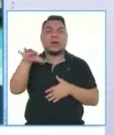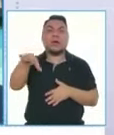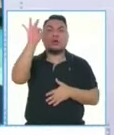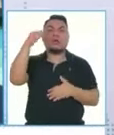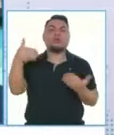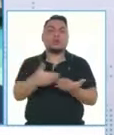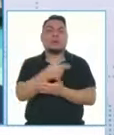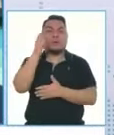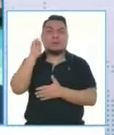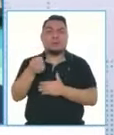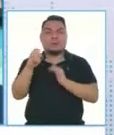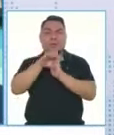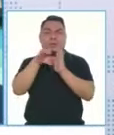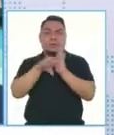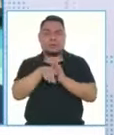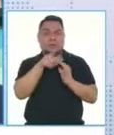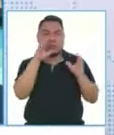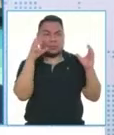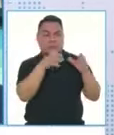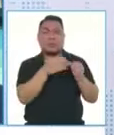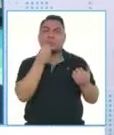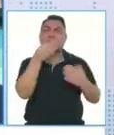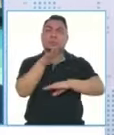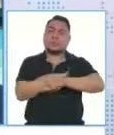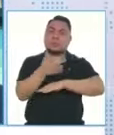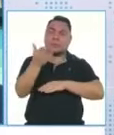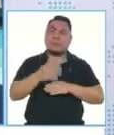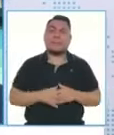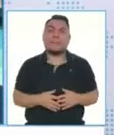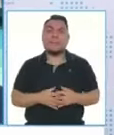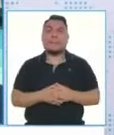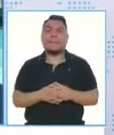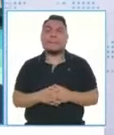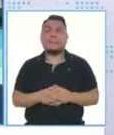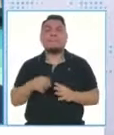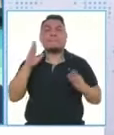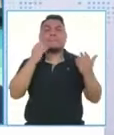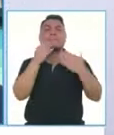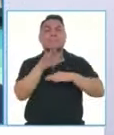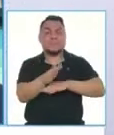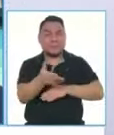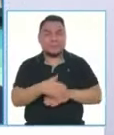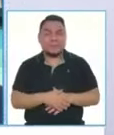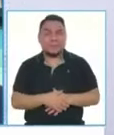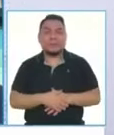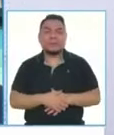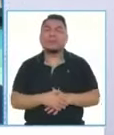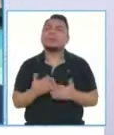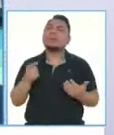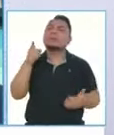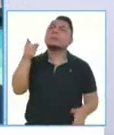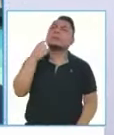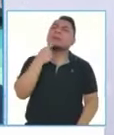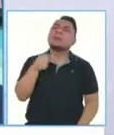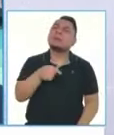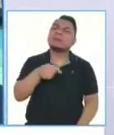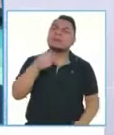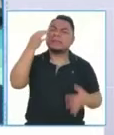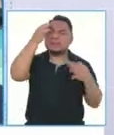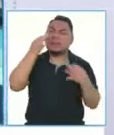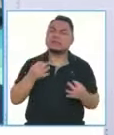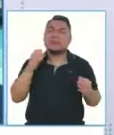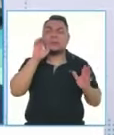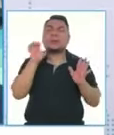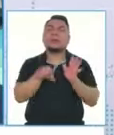de miembros del Tribunal Constitucional. Muy buenas tardes. Muy buenas tardes, ¿cómo están? Bueno, ¿a usted qué le ha parecido esa decisión?